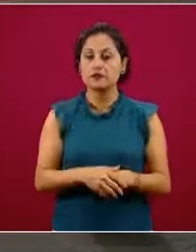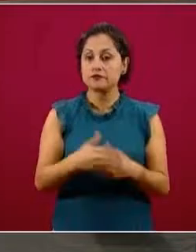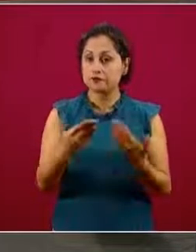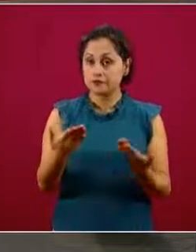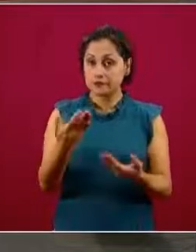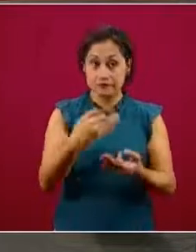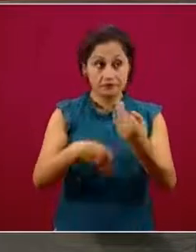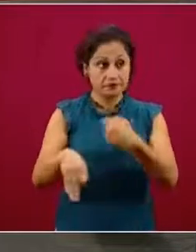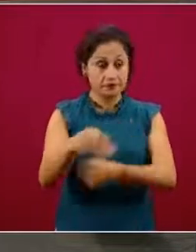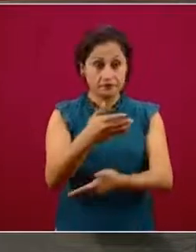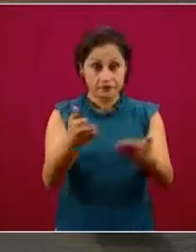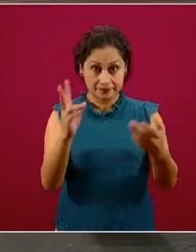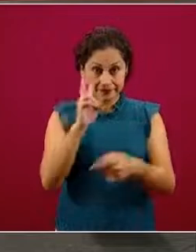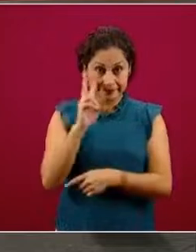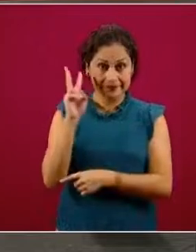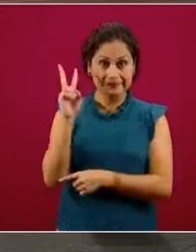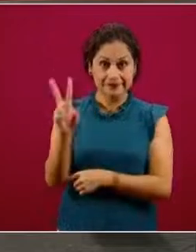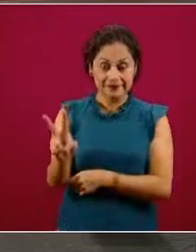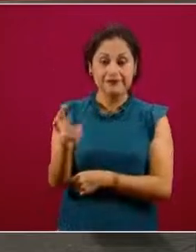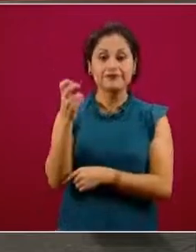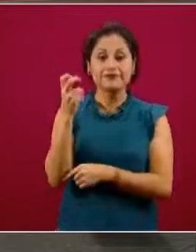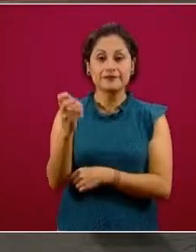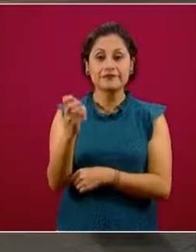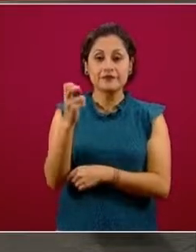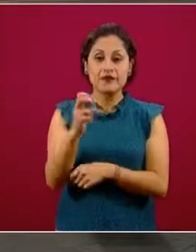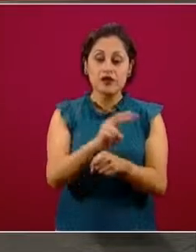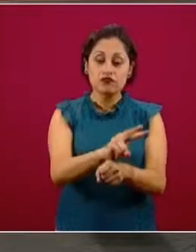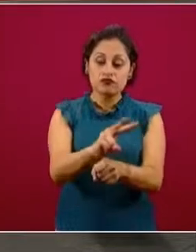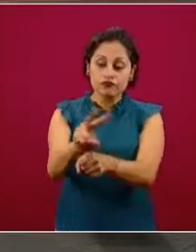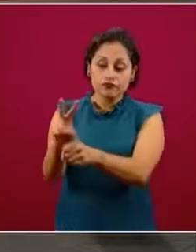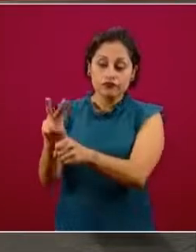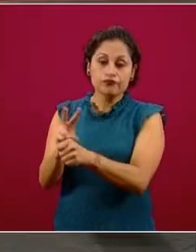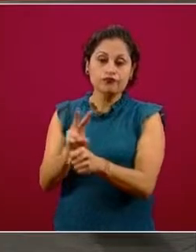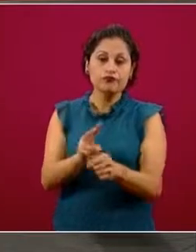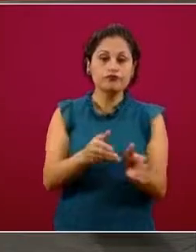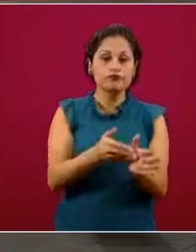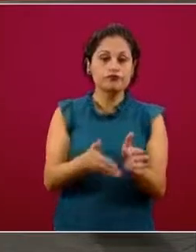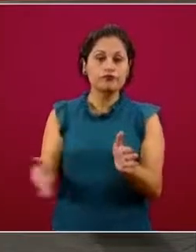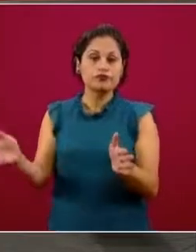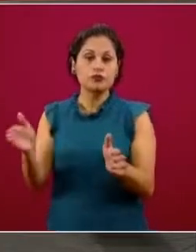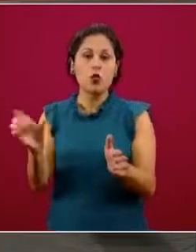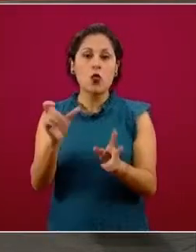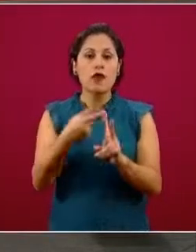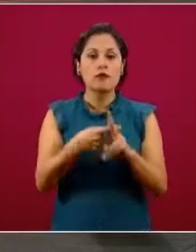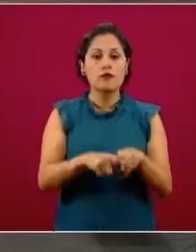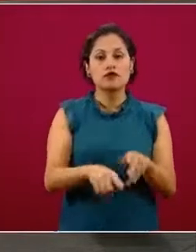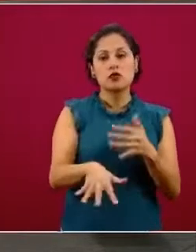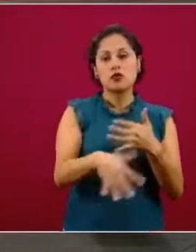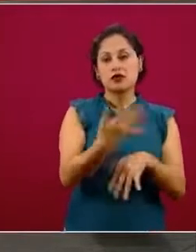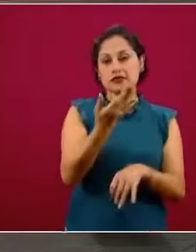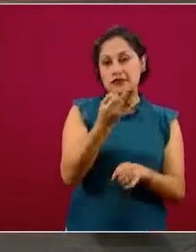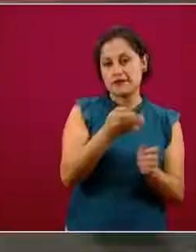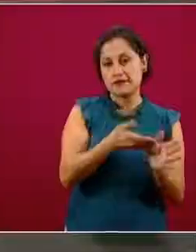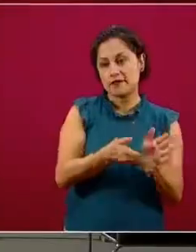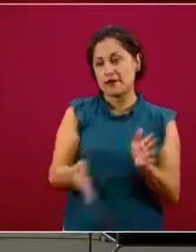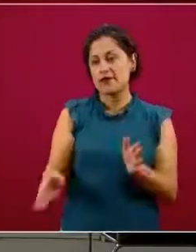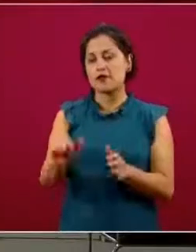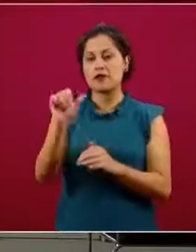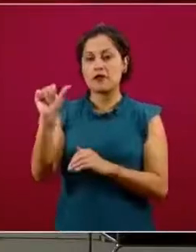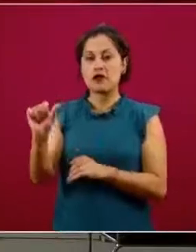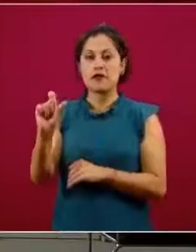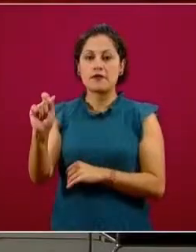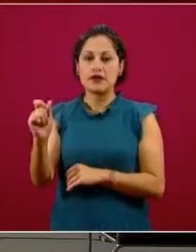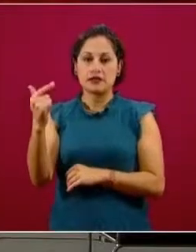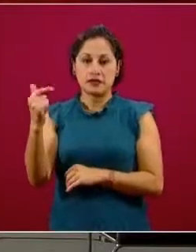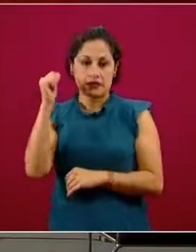tengan presente, el periodo de observación, el periodo de monitoreo es del 15 de febrero hasta el 27 de abril, lo que se muestra en cada